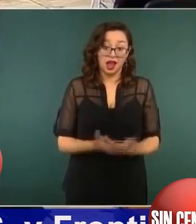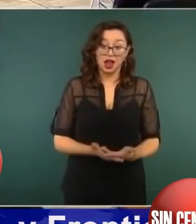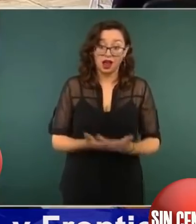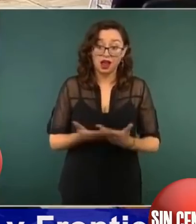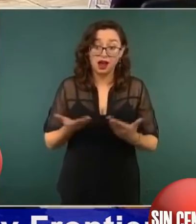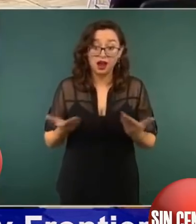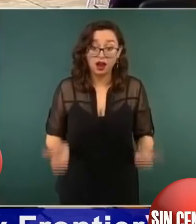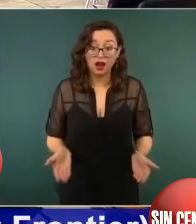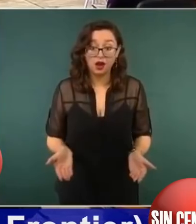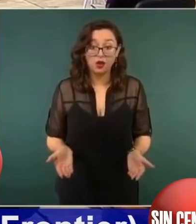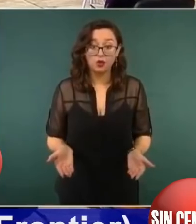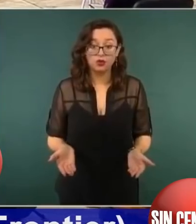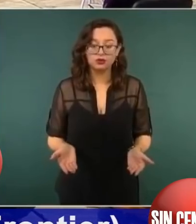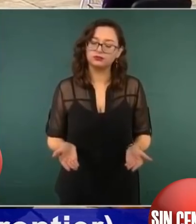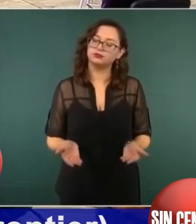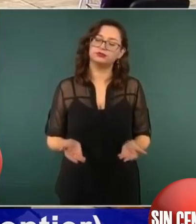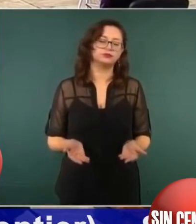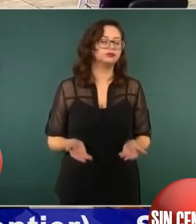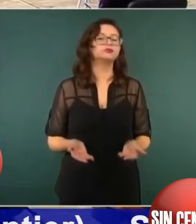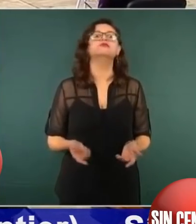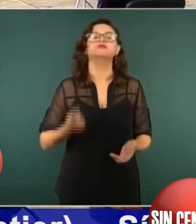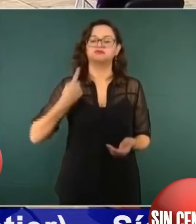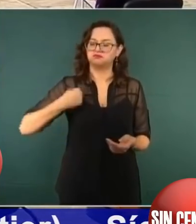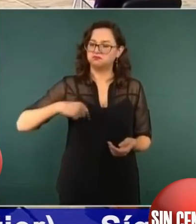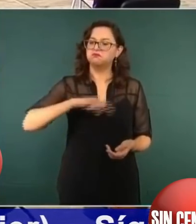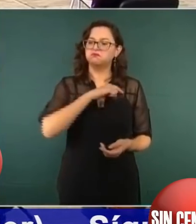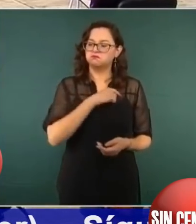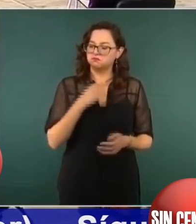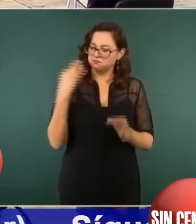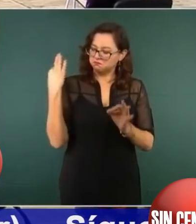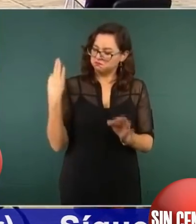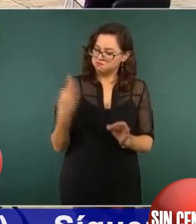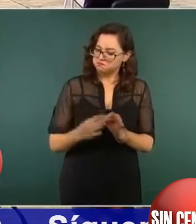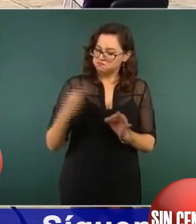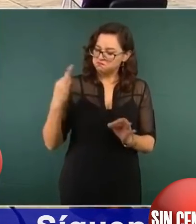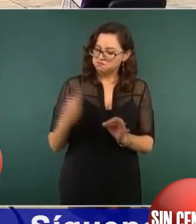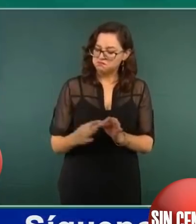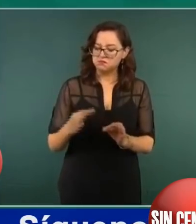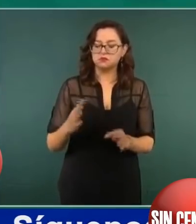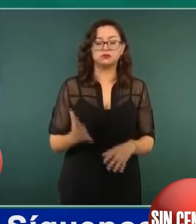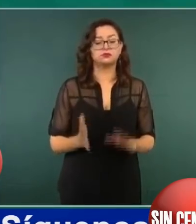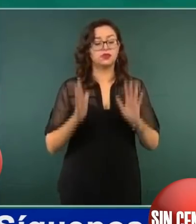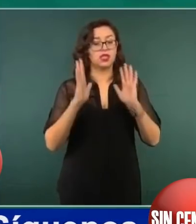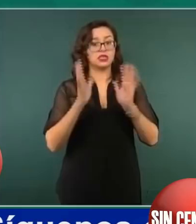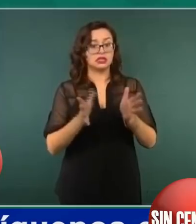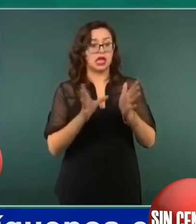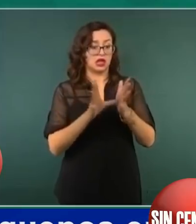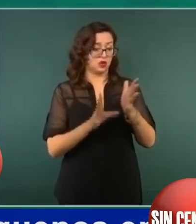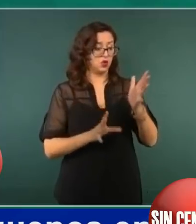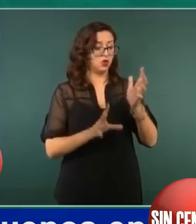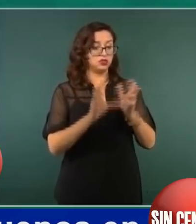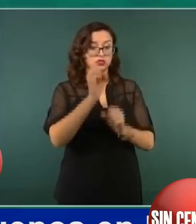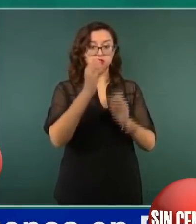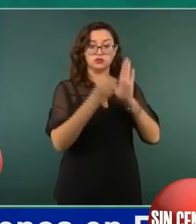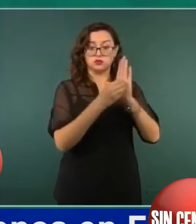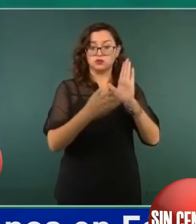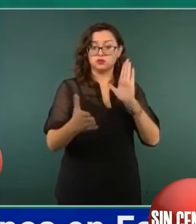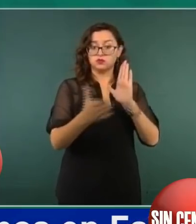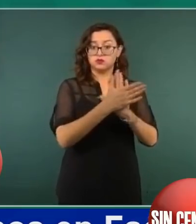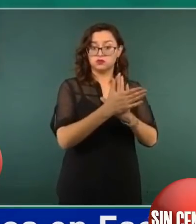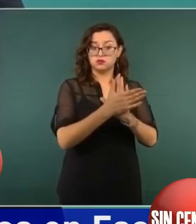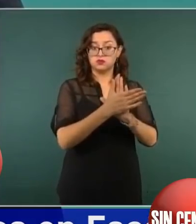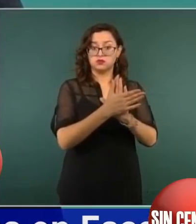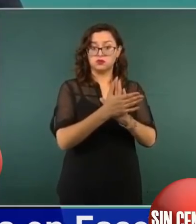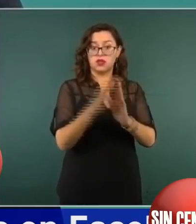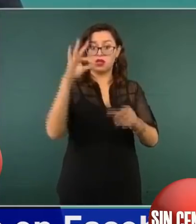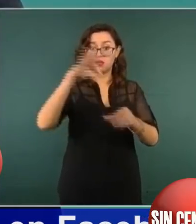tenemos que hacerla valer y ya es delito grave el fraude